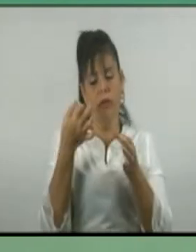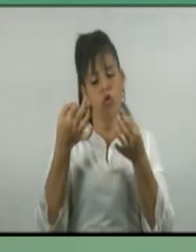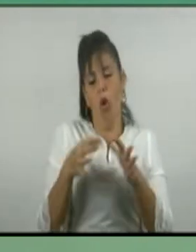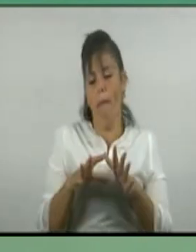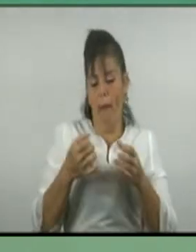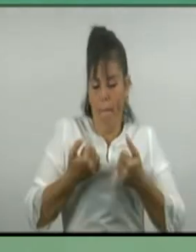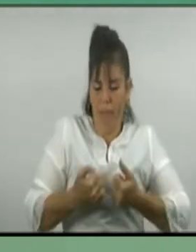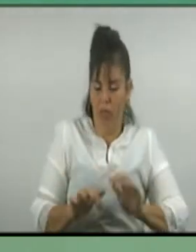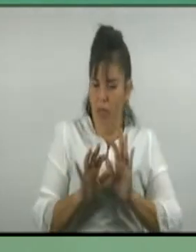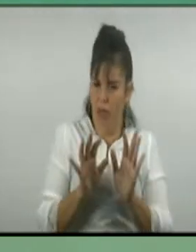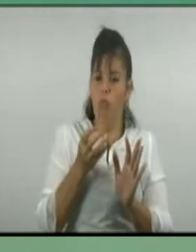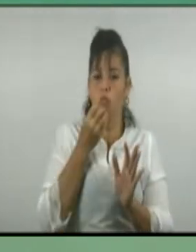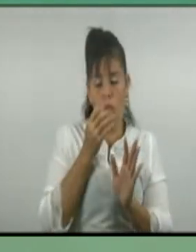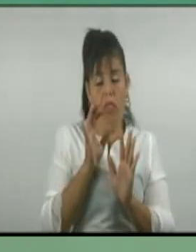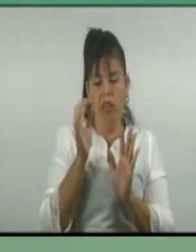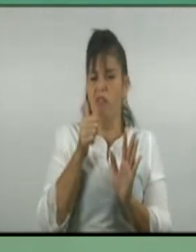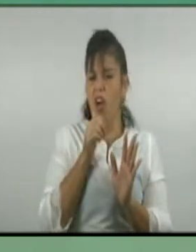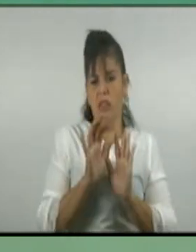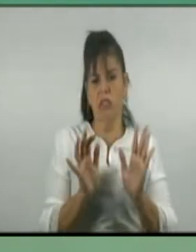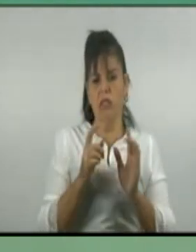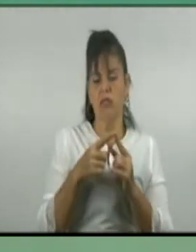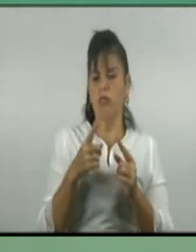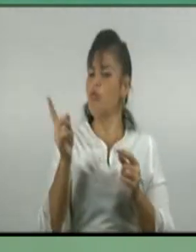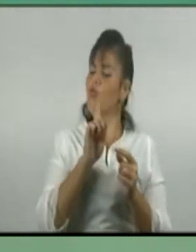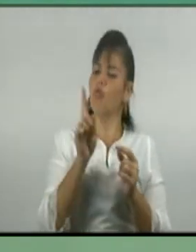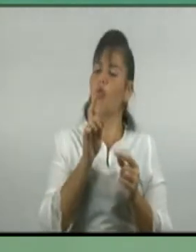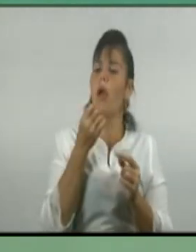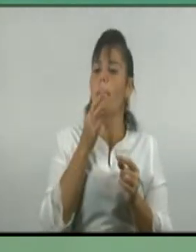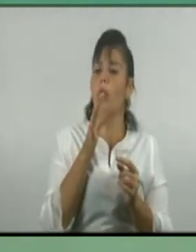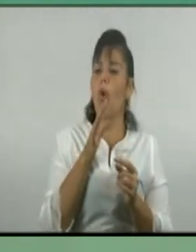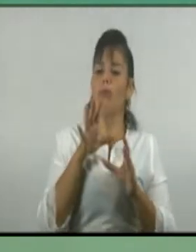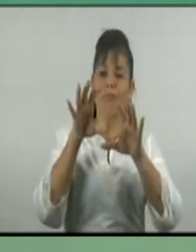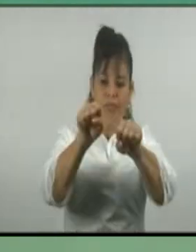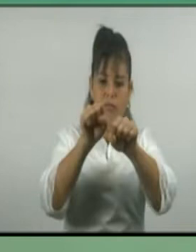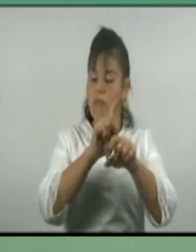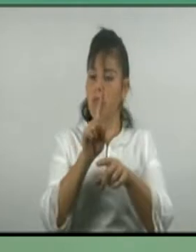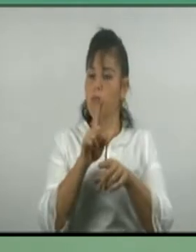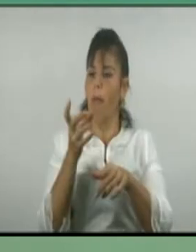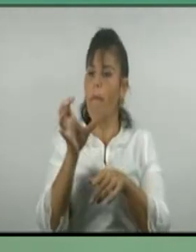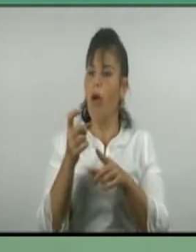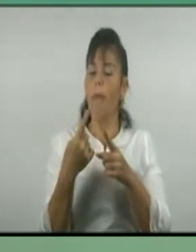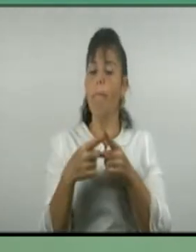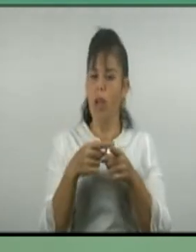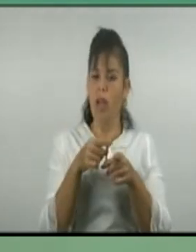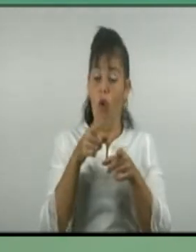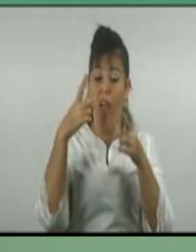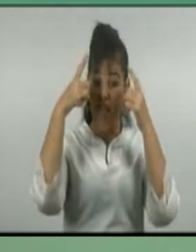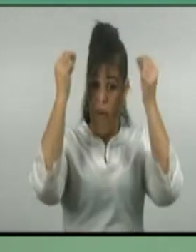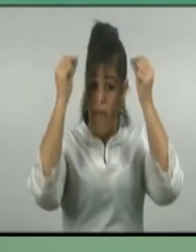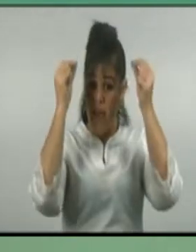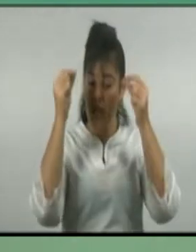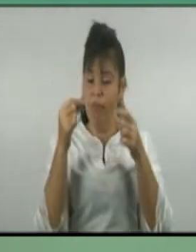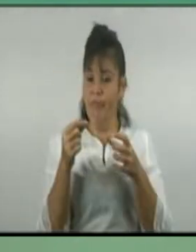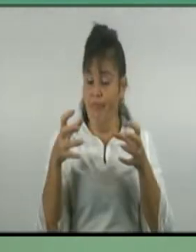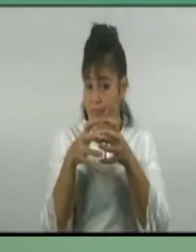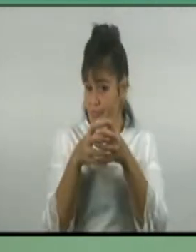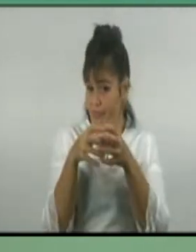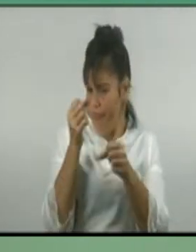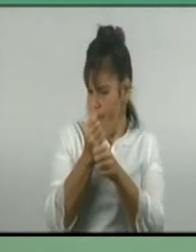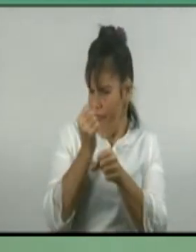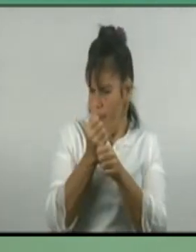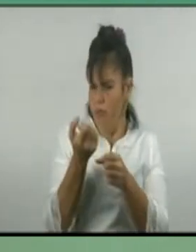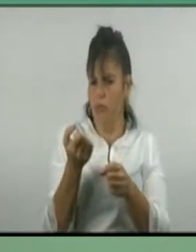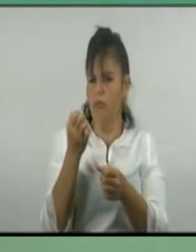puede suceder de esa manera no fue posible captar la directamente en el banco pero esta enfermera este equipo de trabajo de educación